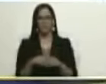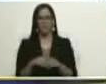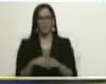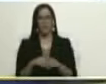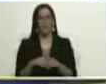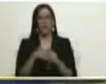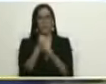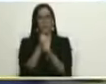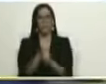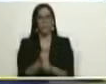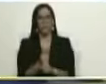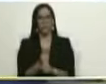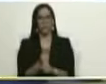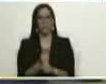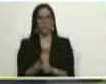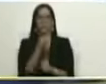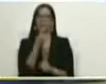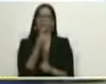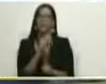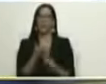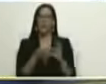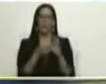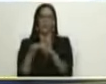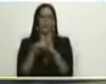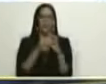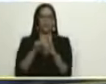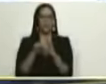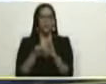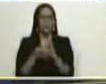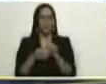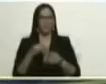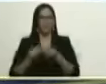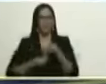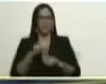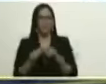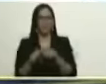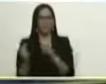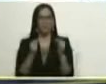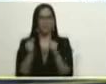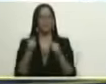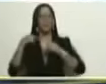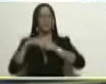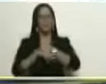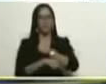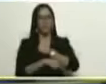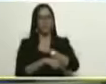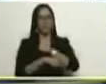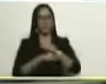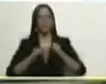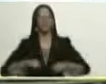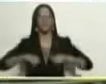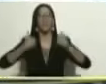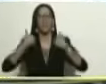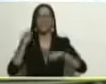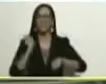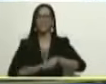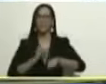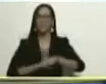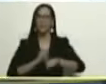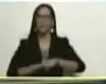Espero que las buenas relaciones que se han establecido de diálogo se profundicen y más temprano que